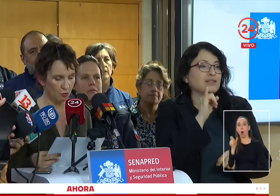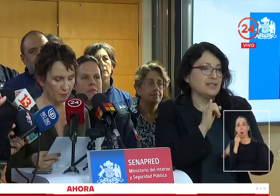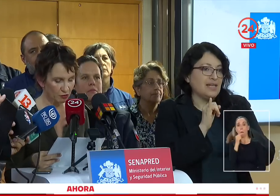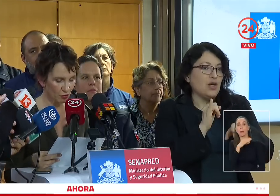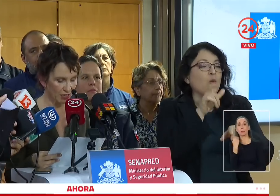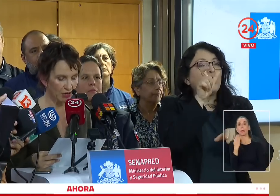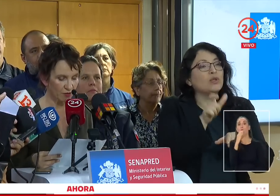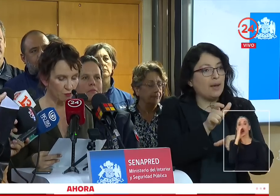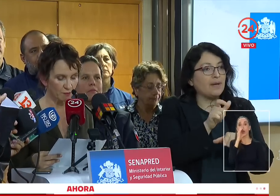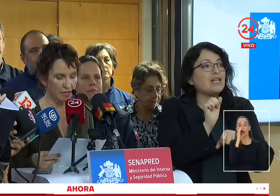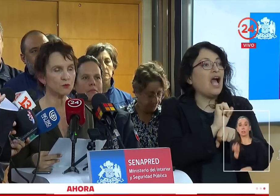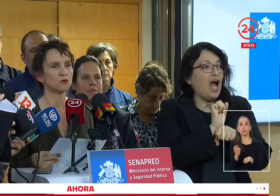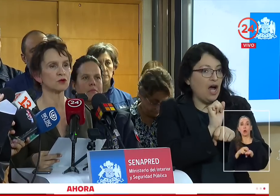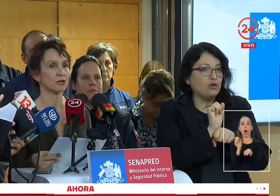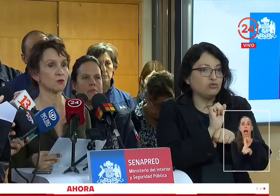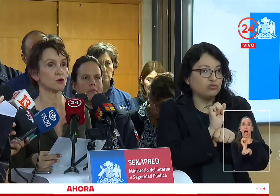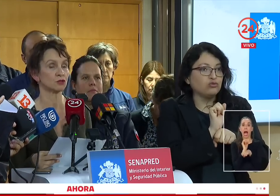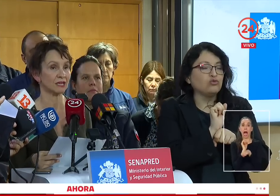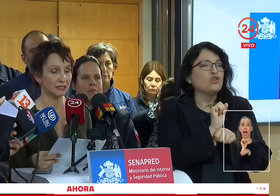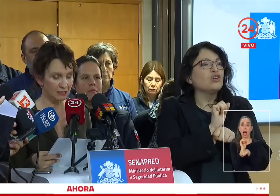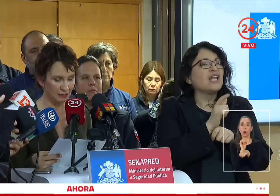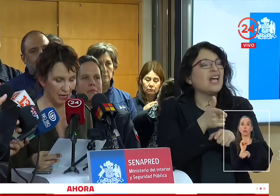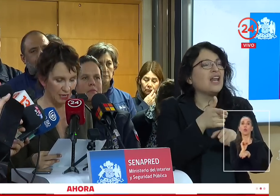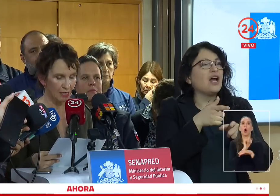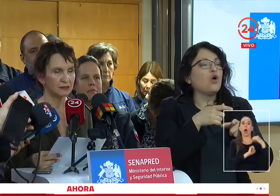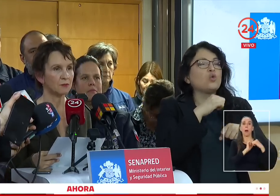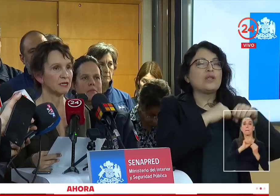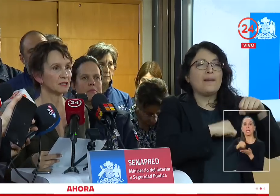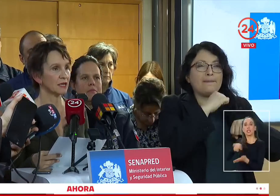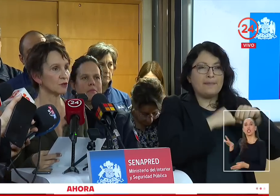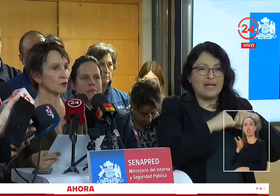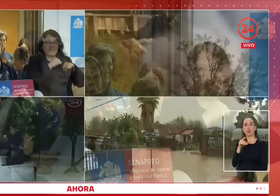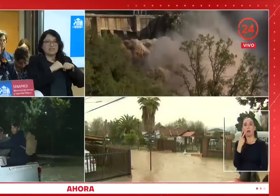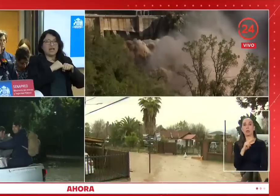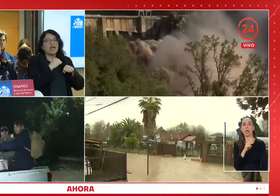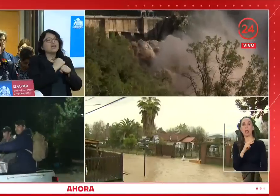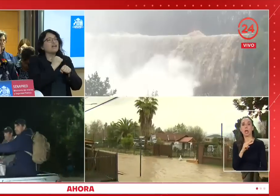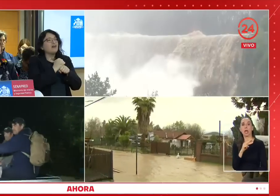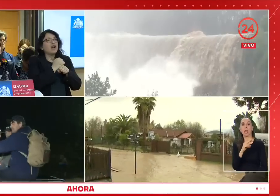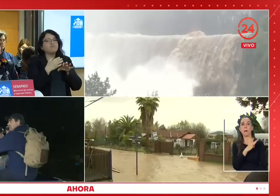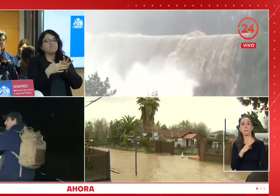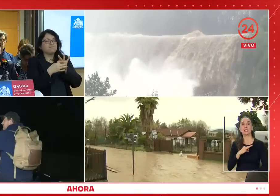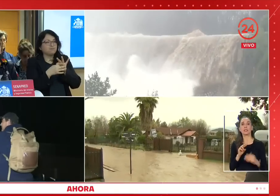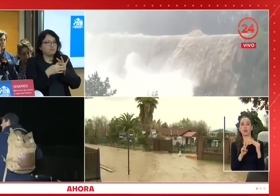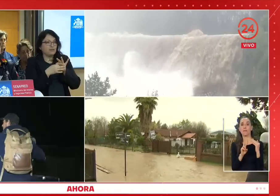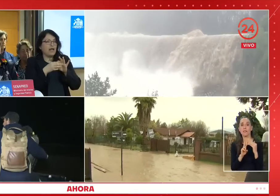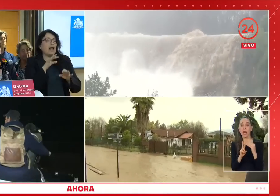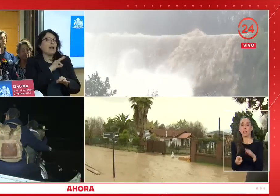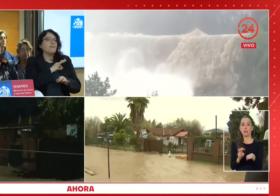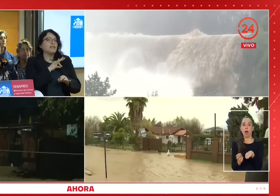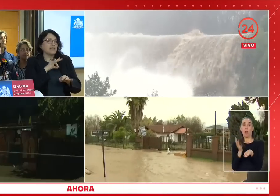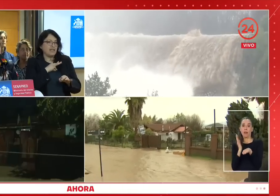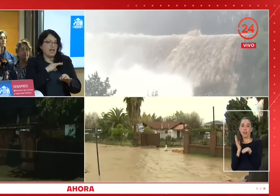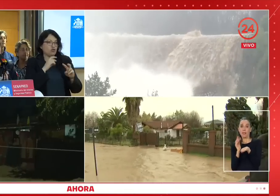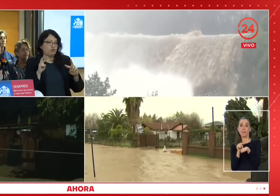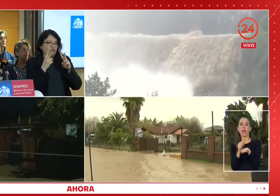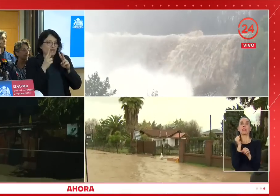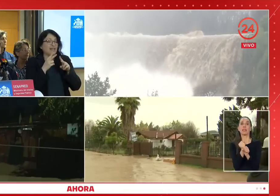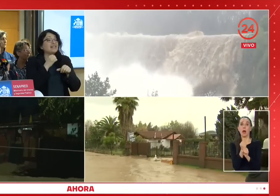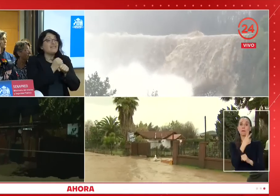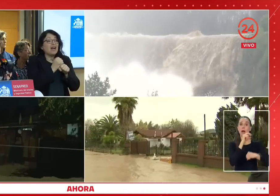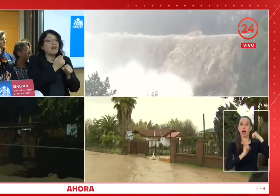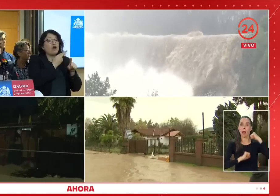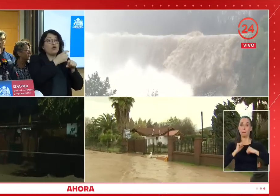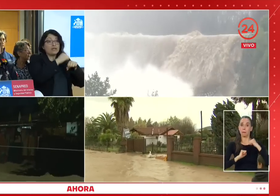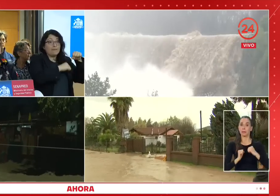una persona que iba en un vehículo que era un contratista del Ministerio de vivienda y urbanismo o sea trabajaba en una empresa